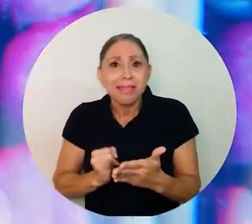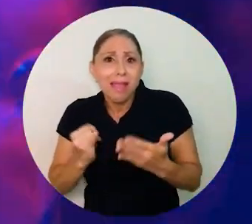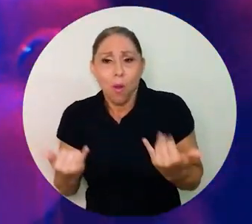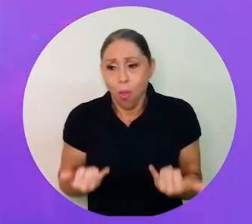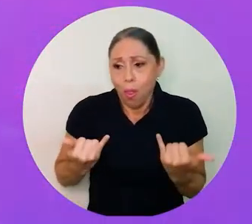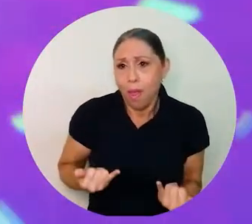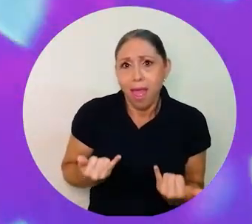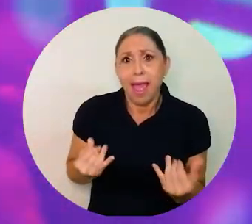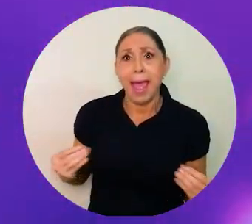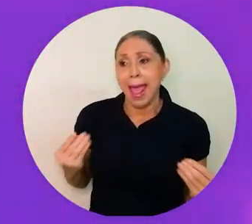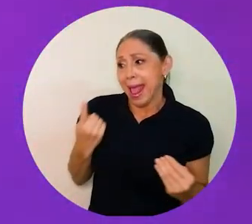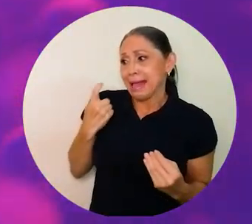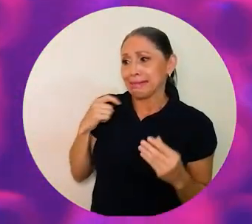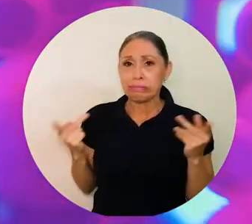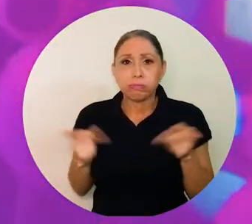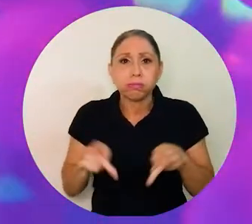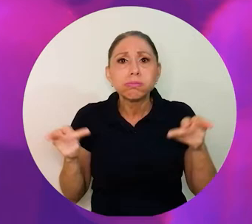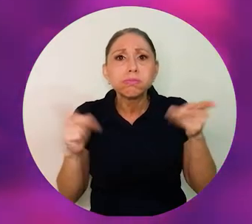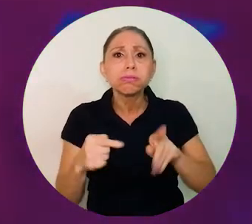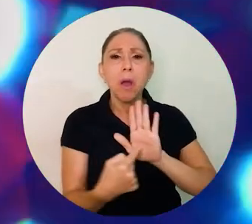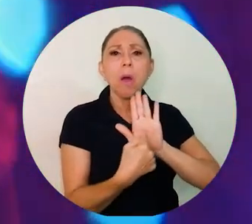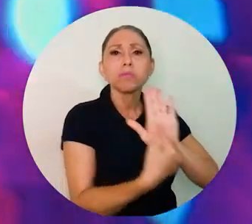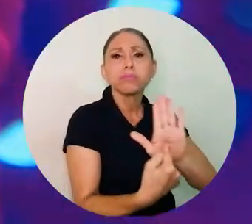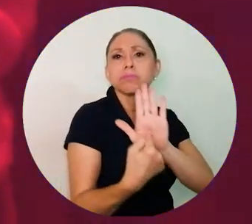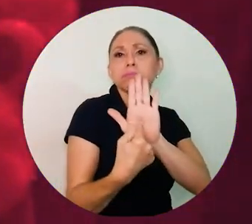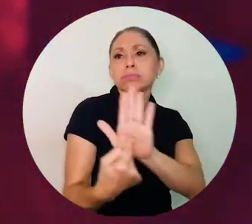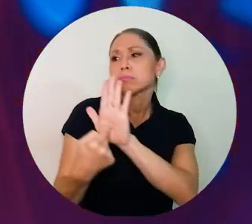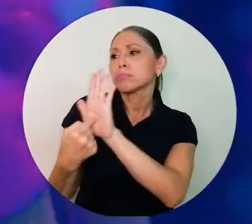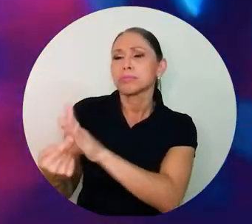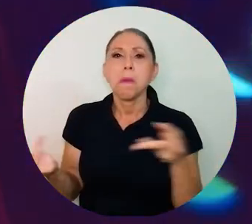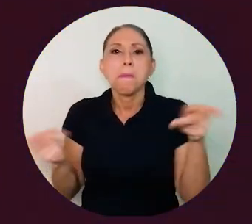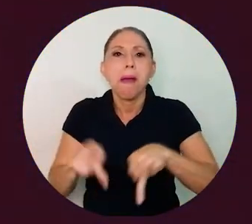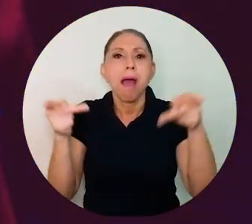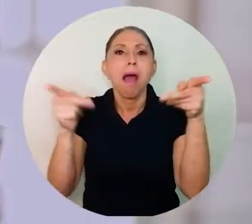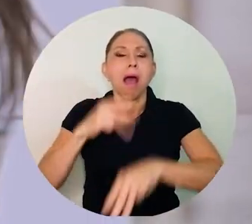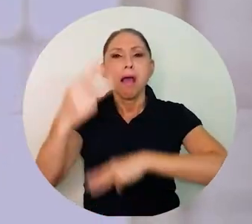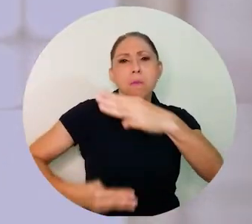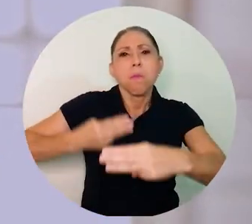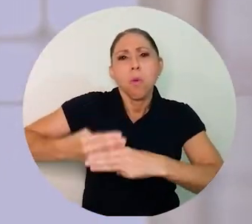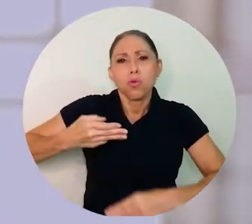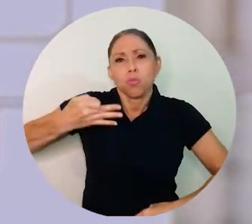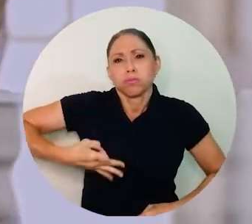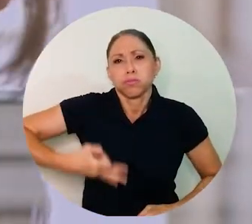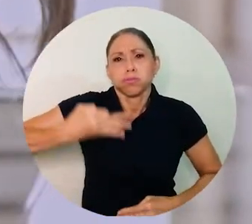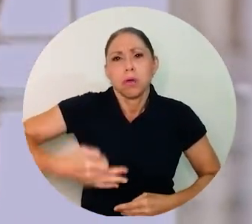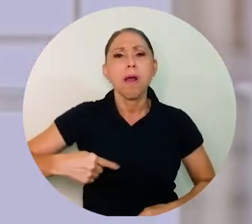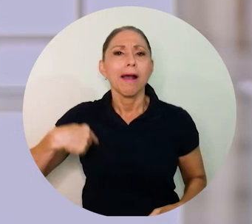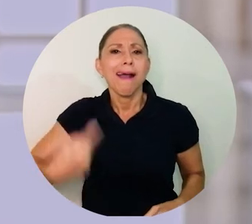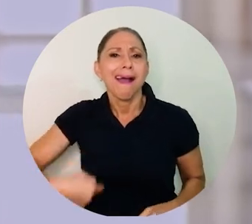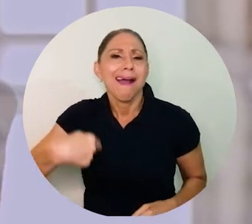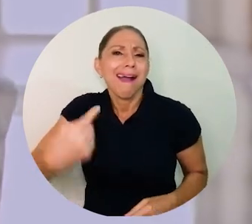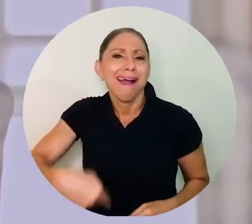el arte más reciente y refleja lo que pasa en el mundo comúnmente. En una